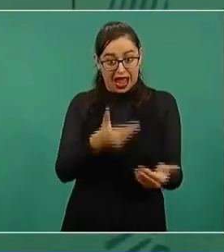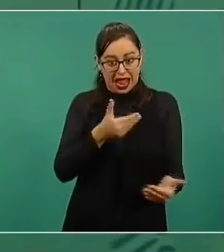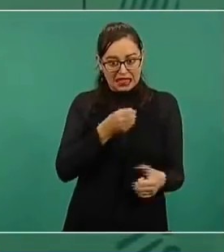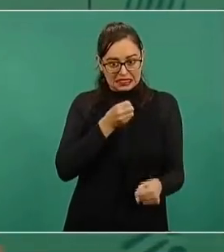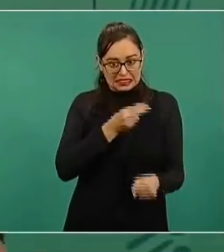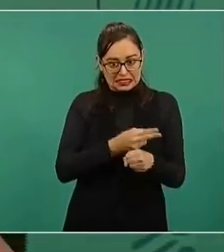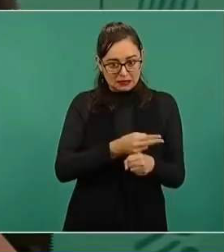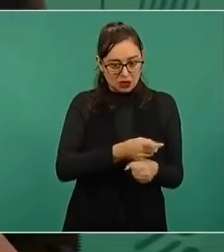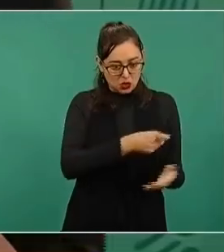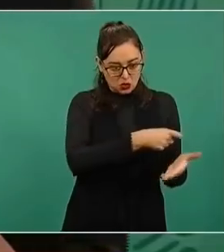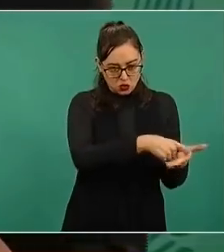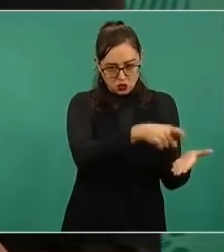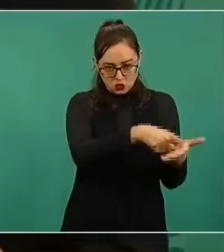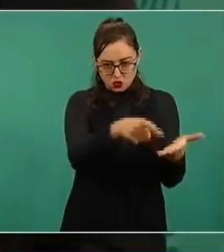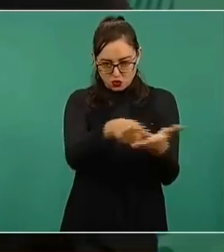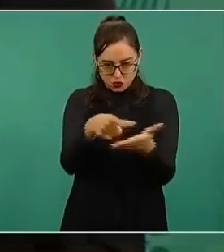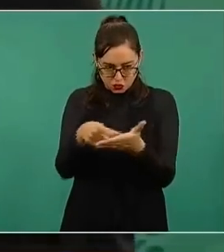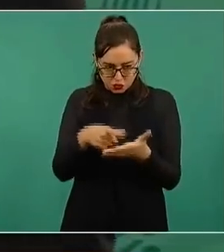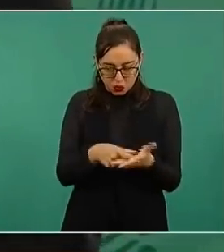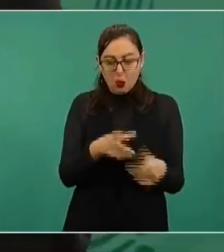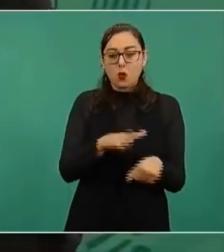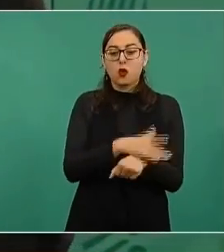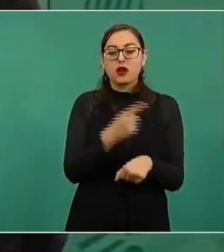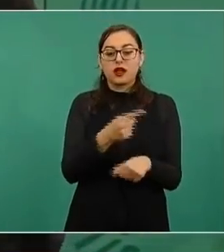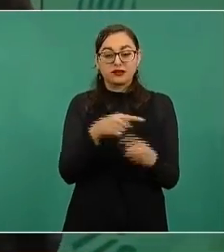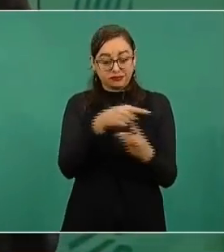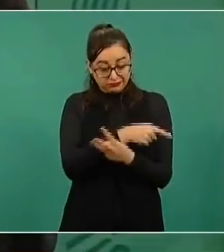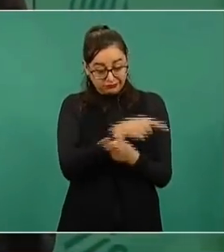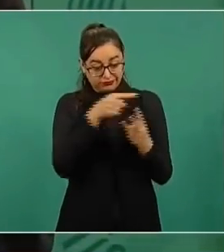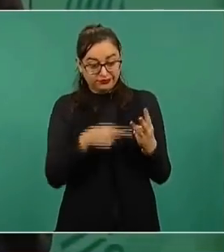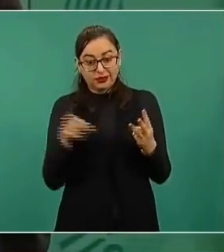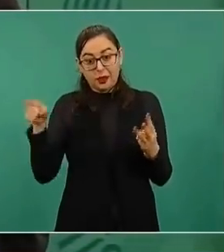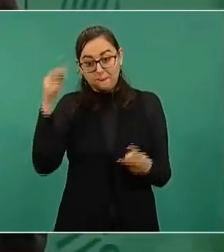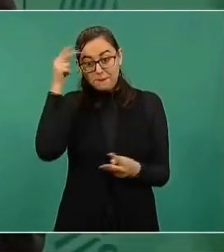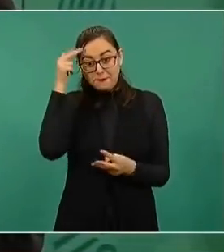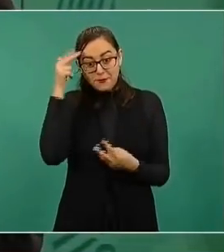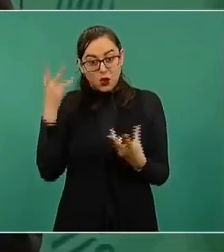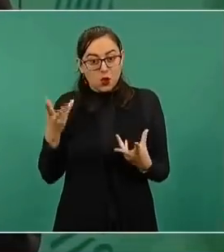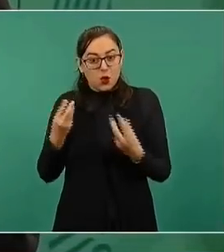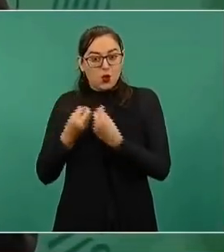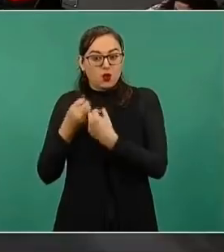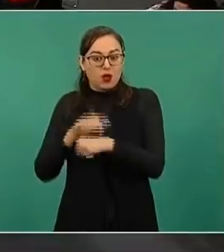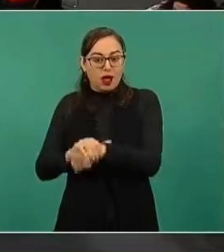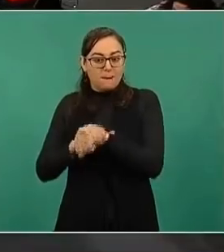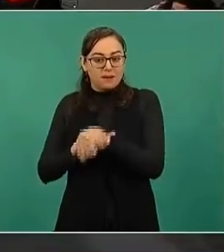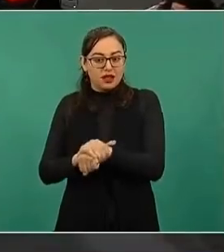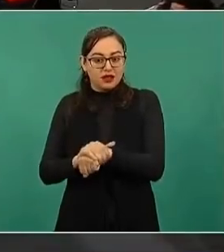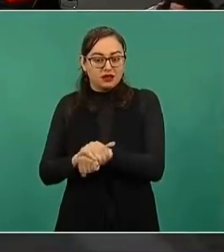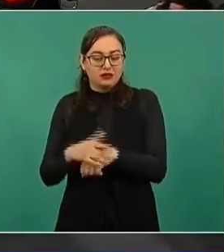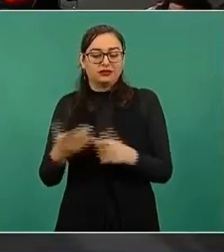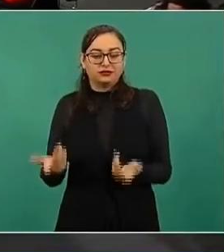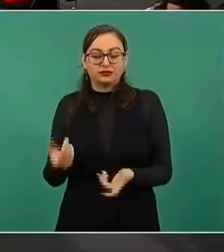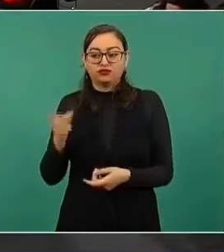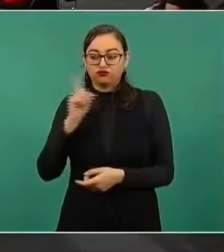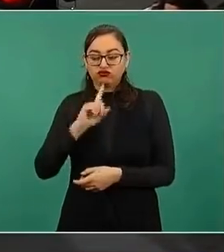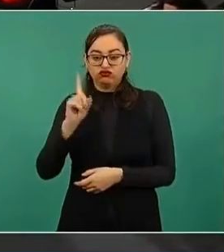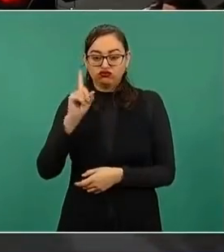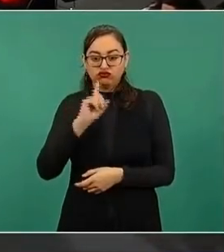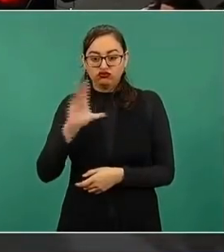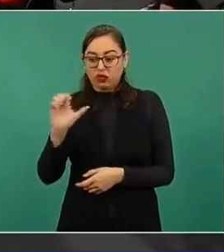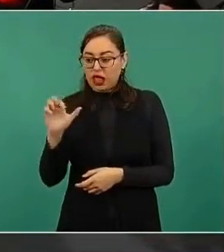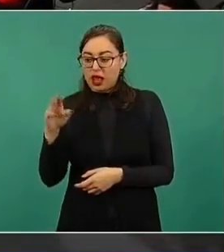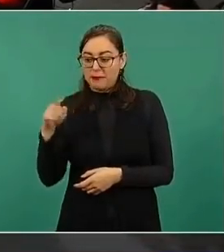padrino en su boda cuando Porfirio se casó con Carmelita,